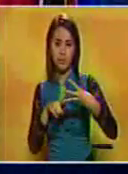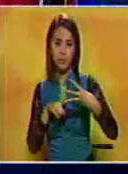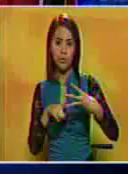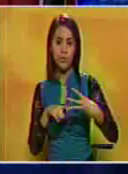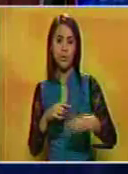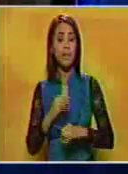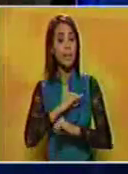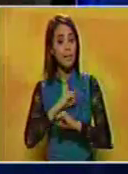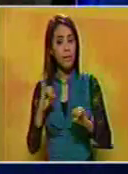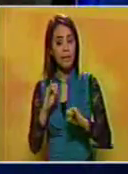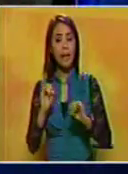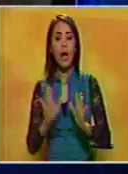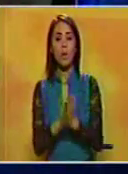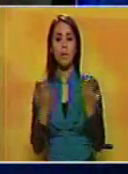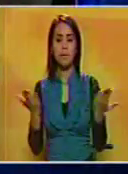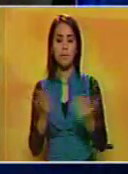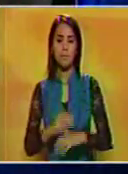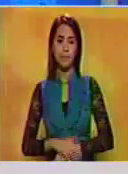finalmente arribaron a cumaná